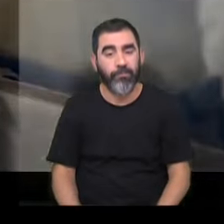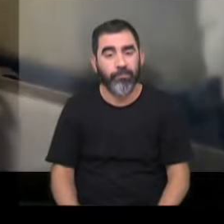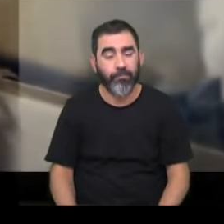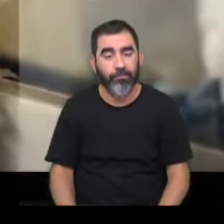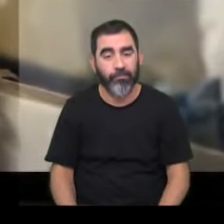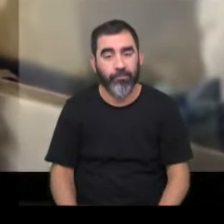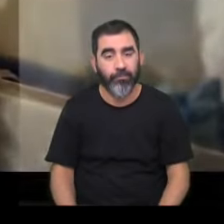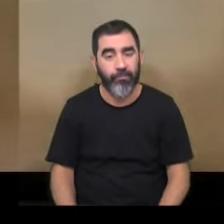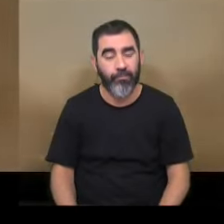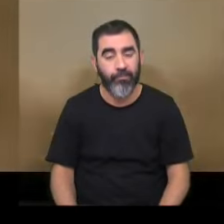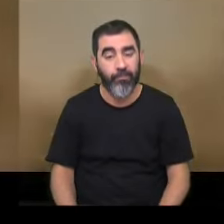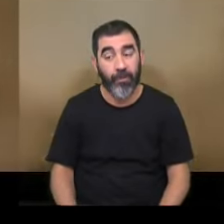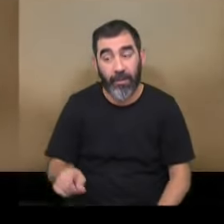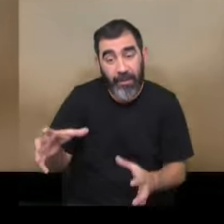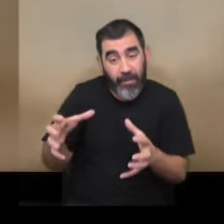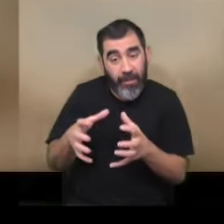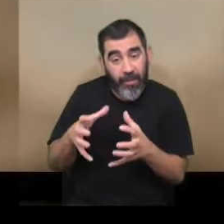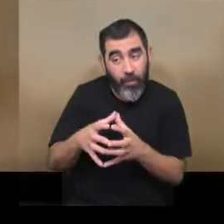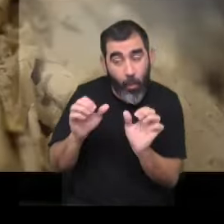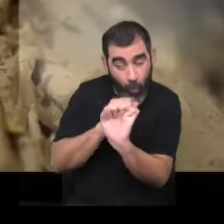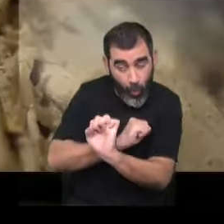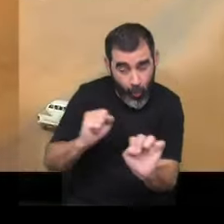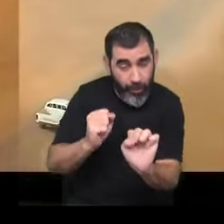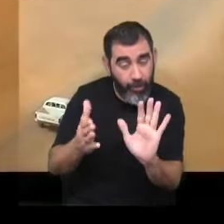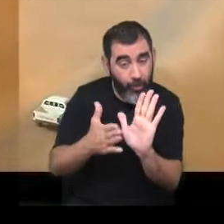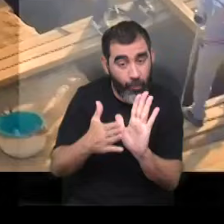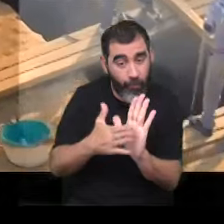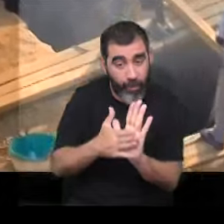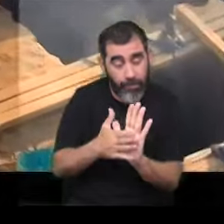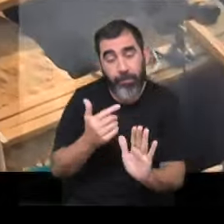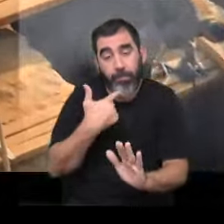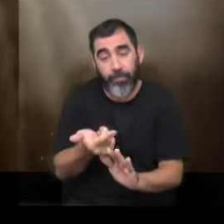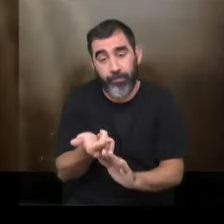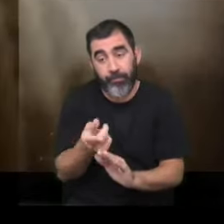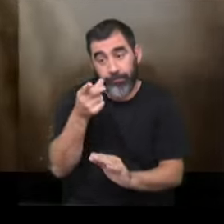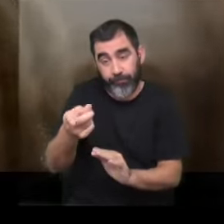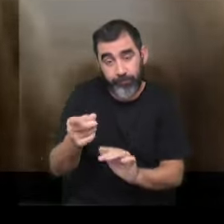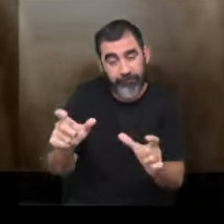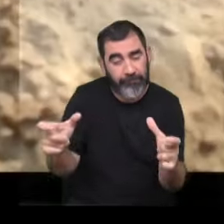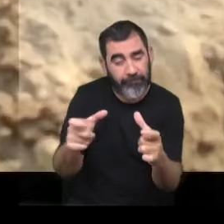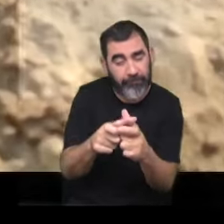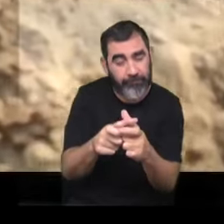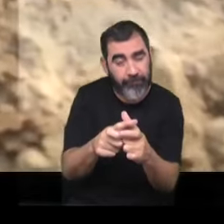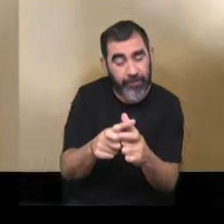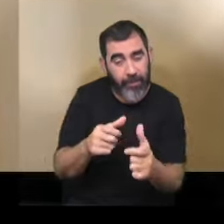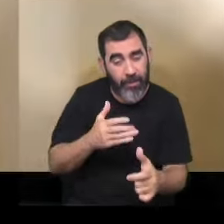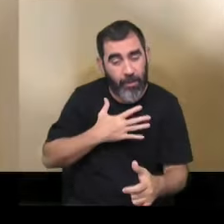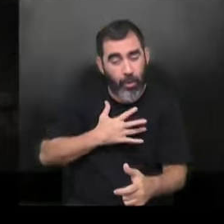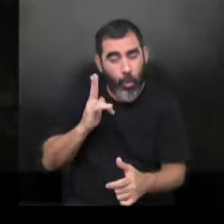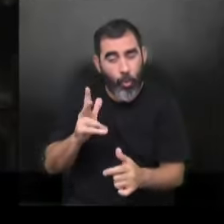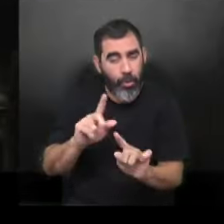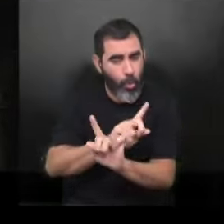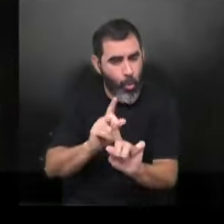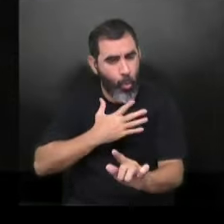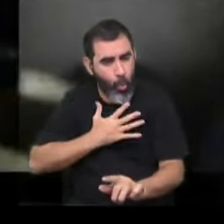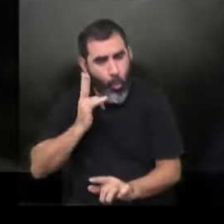Si Lee y su equipo logran demostrar que este pequeño ser ancestral que han